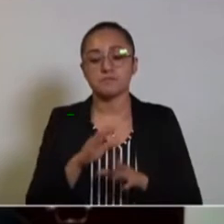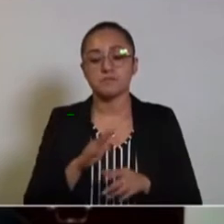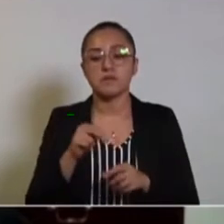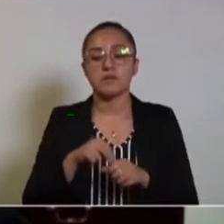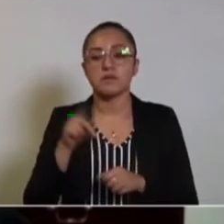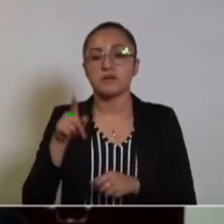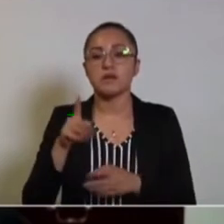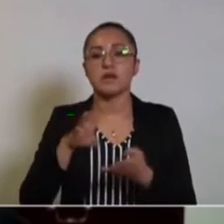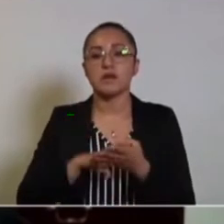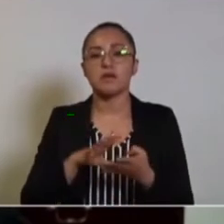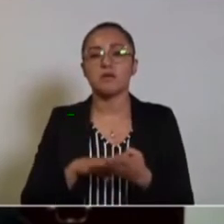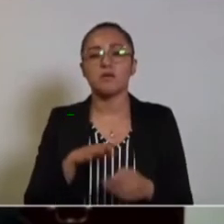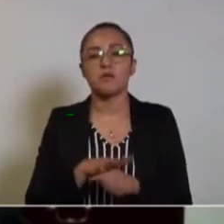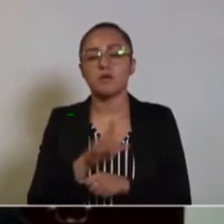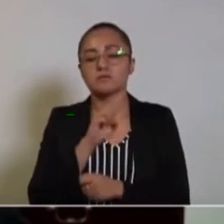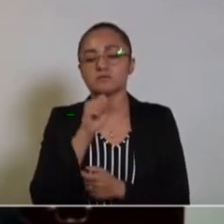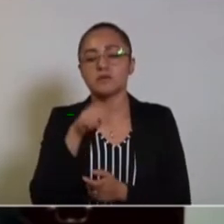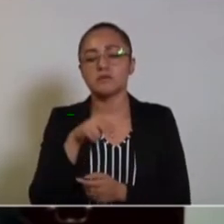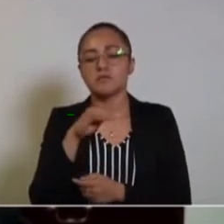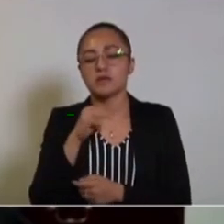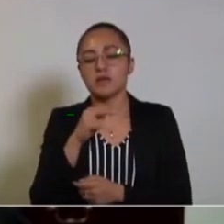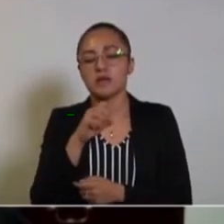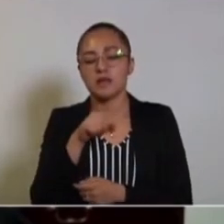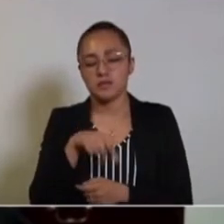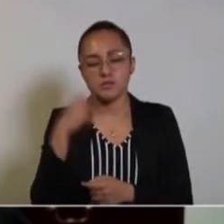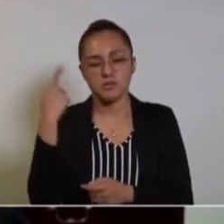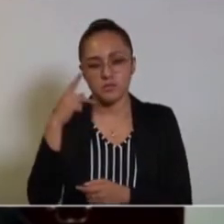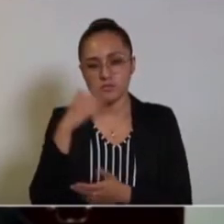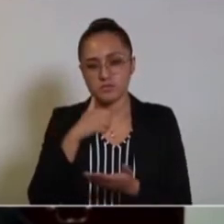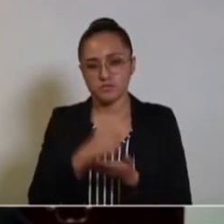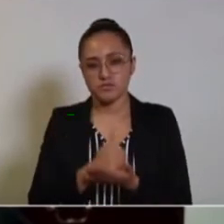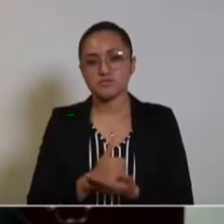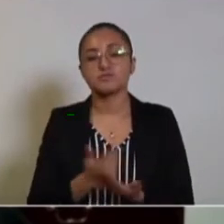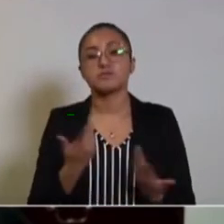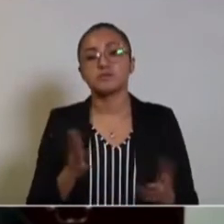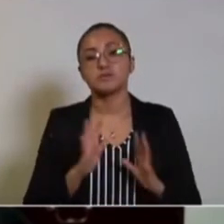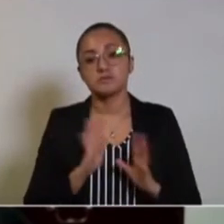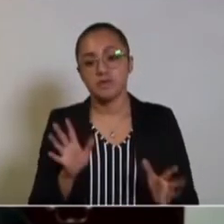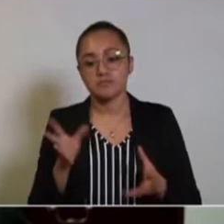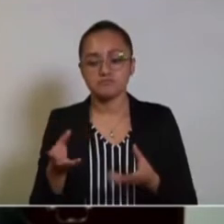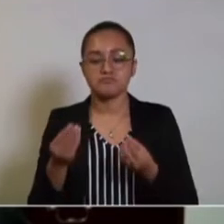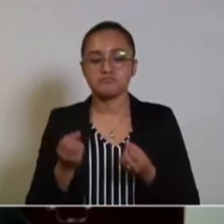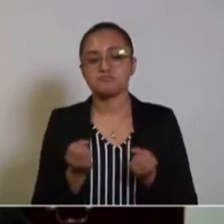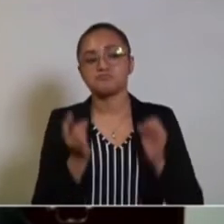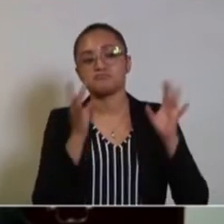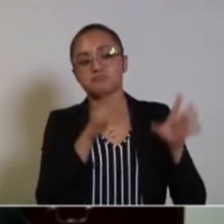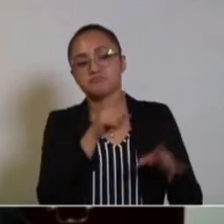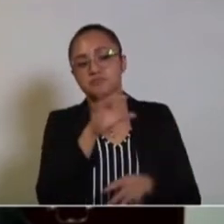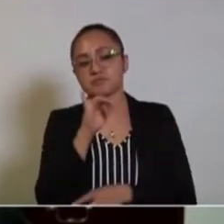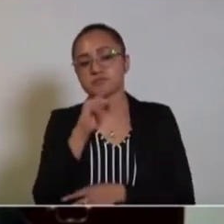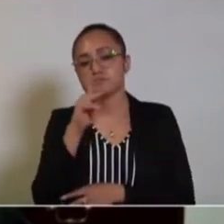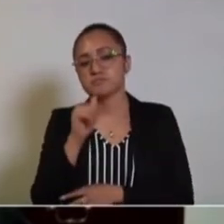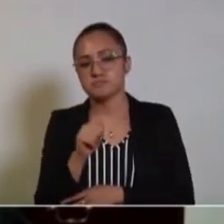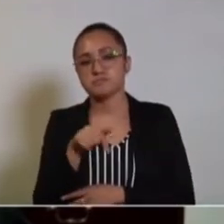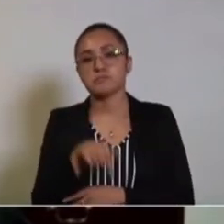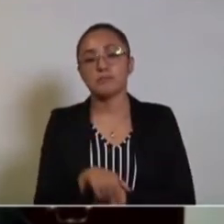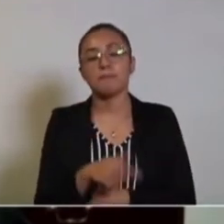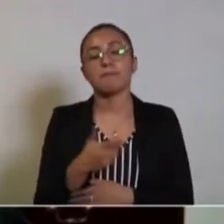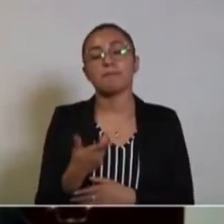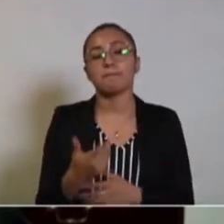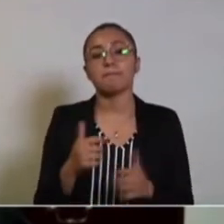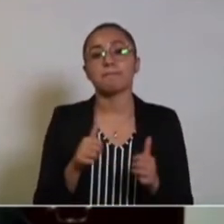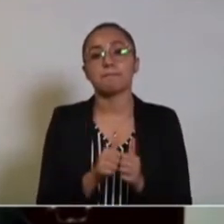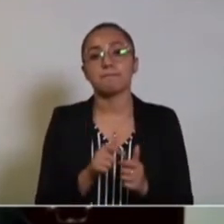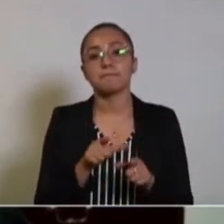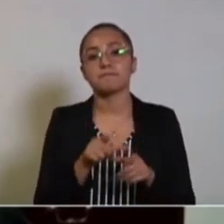del penal de San Miguel, de aquí de Puebla, el cual ya fue trasladado a las instalaciones del CIEPA, con lo que se